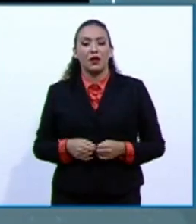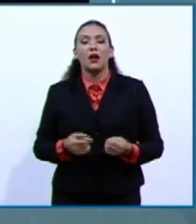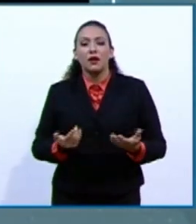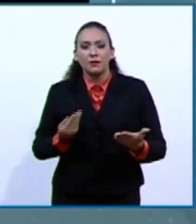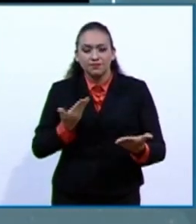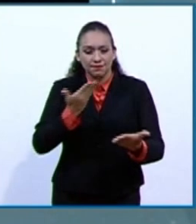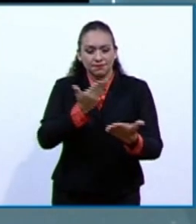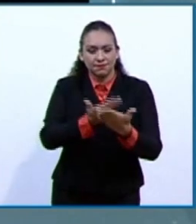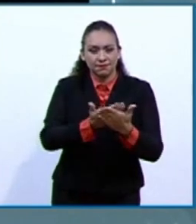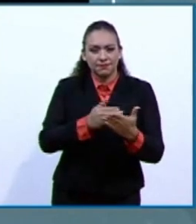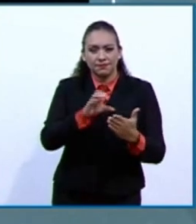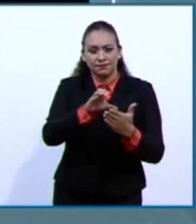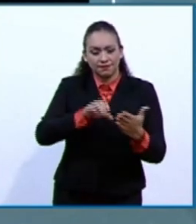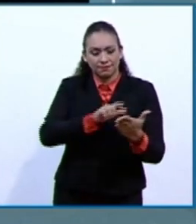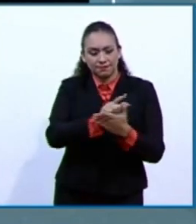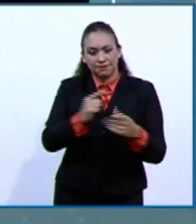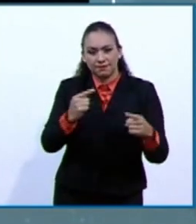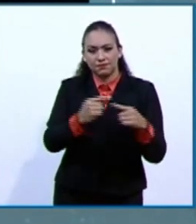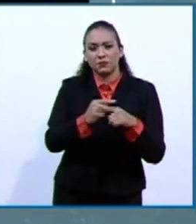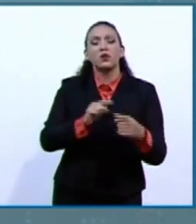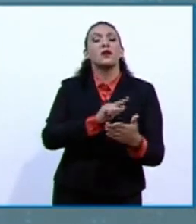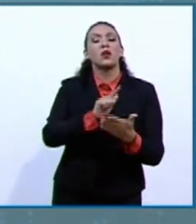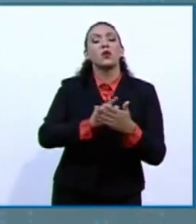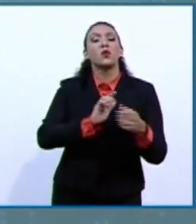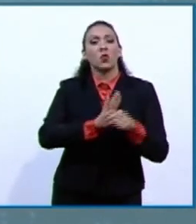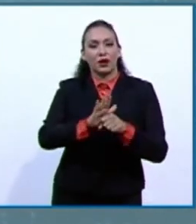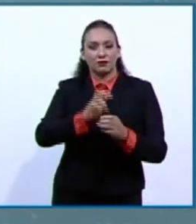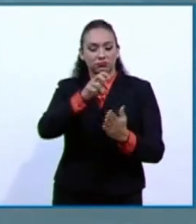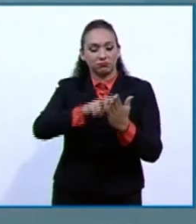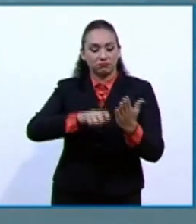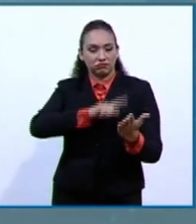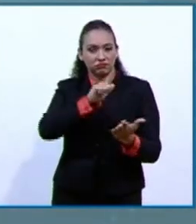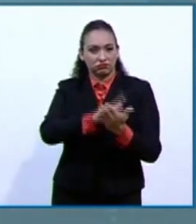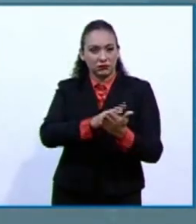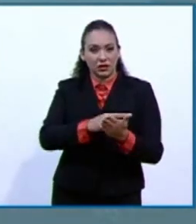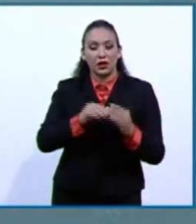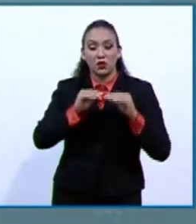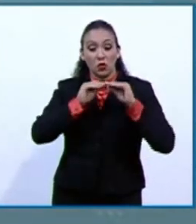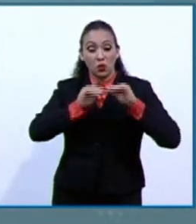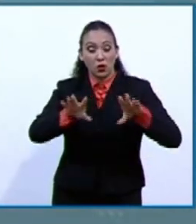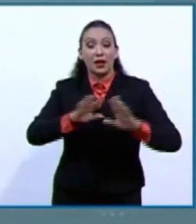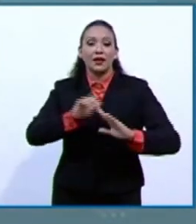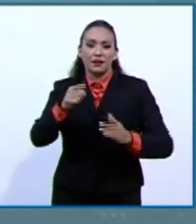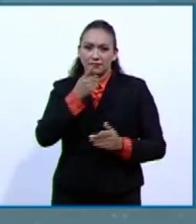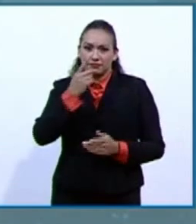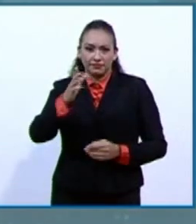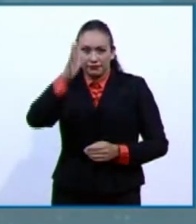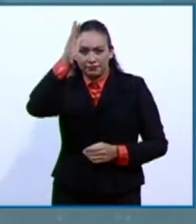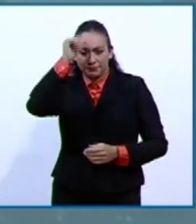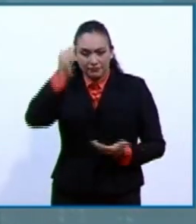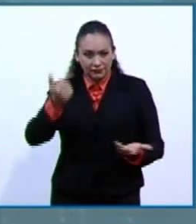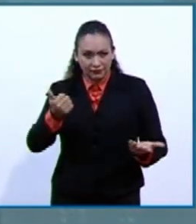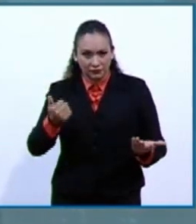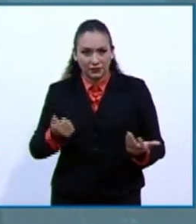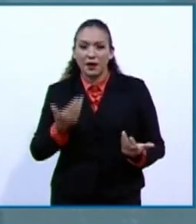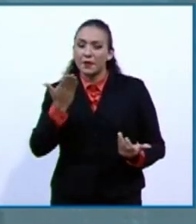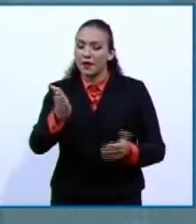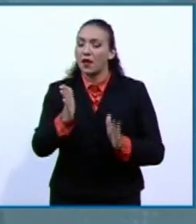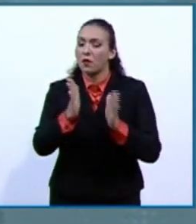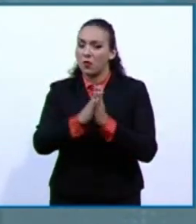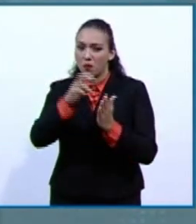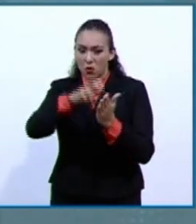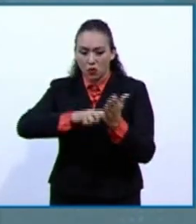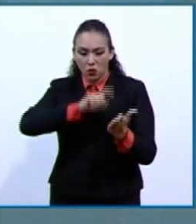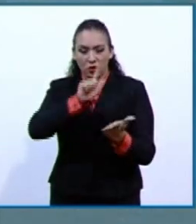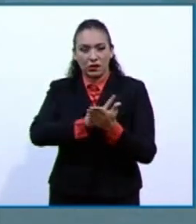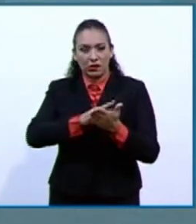controversia ante la Suprema Corte contra el decreto de reforma judicial publicado en el Diario Oficial de la Federación. Se pide la suspensión de la